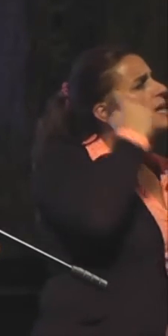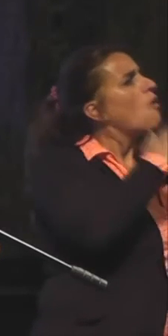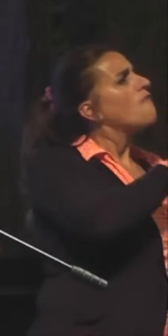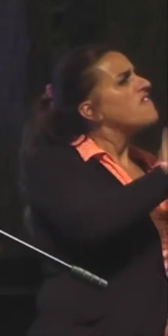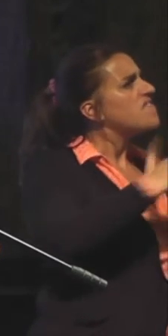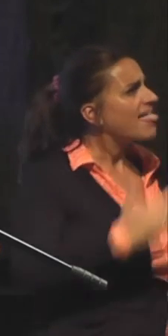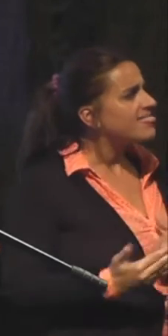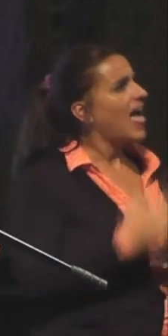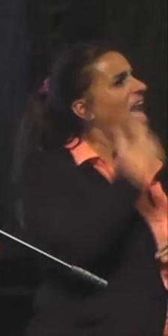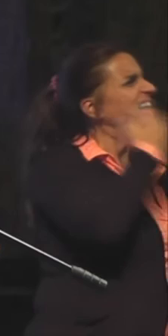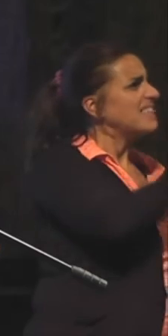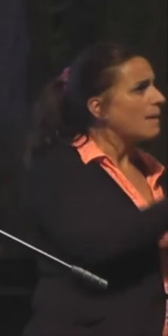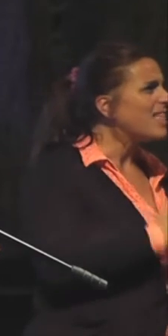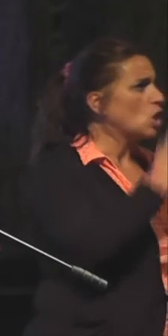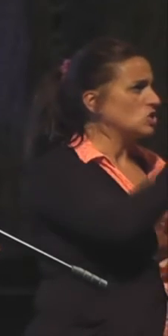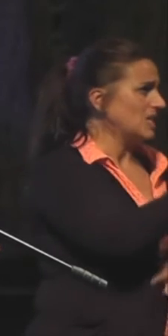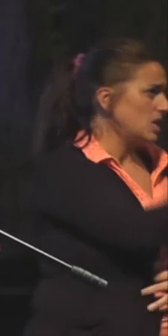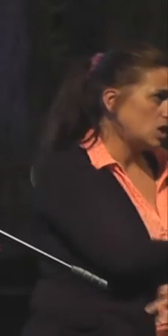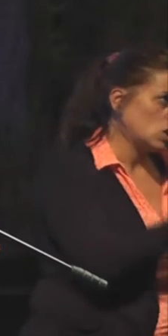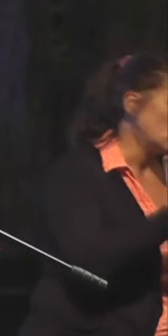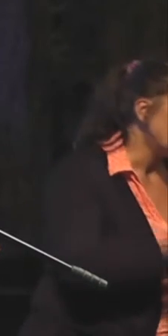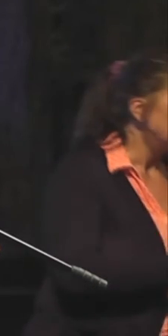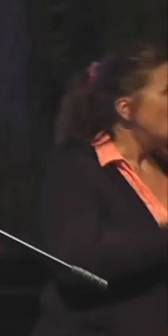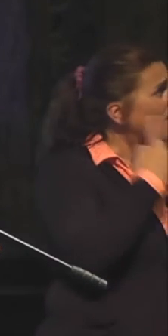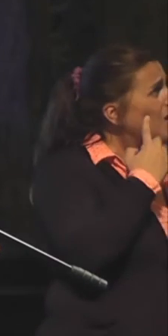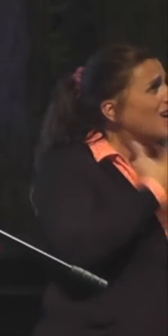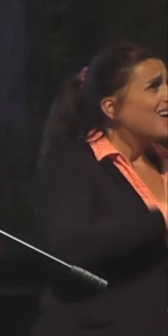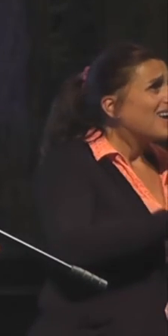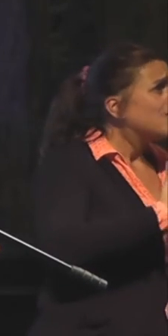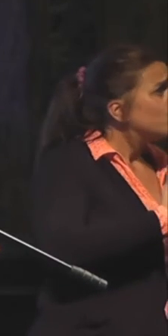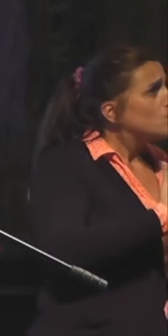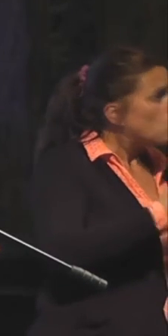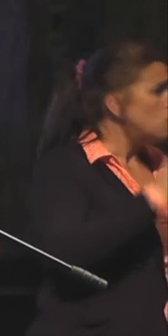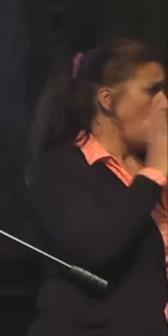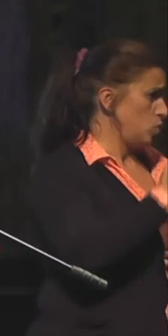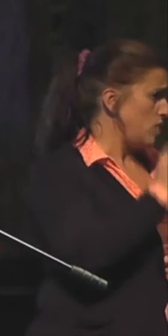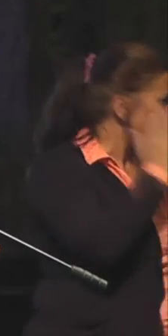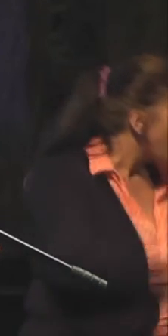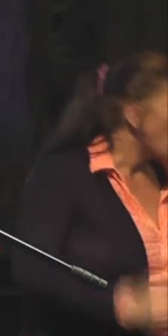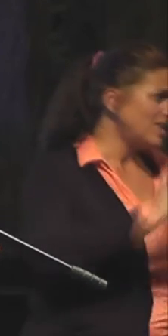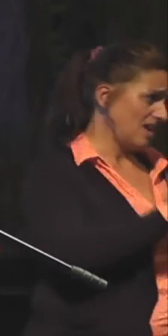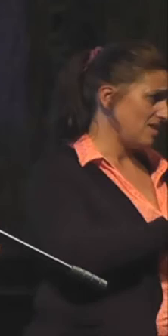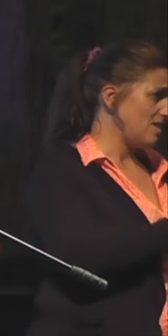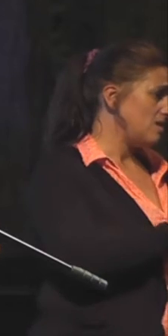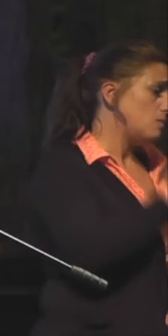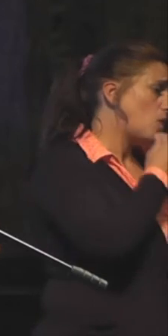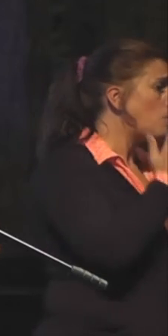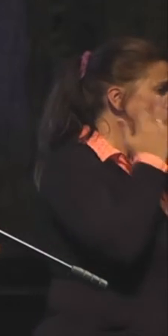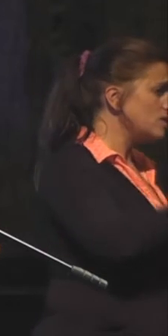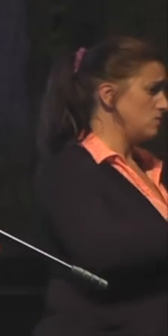del asentamiento cero de una ventana de oportunidades igualitaria en la educación